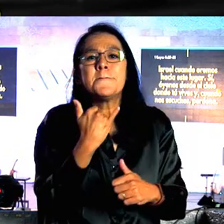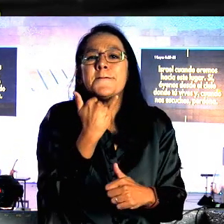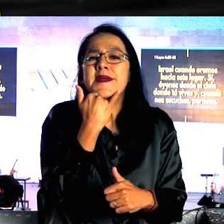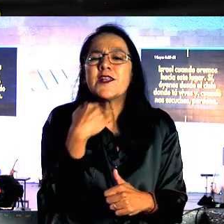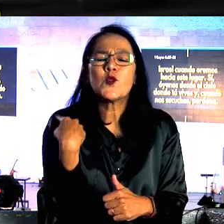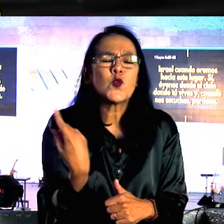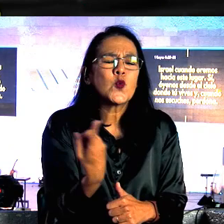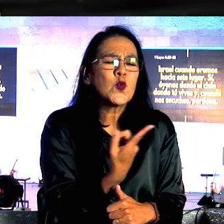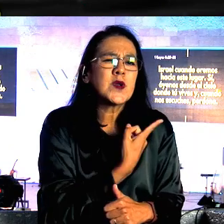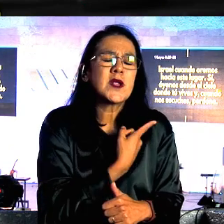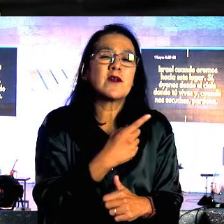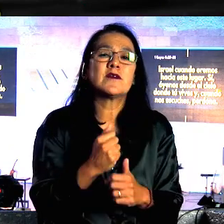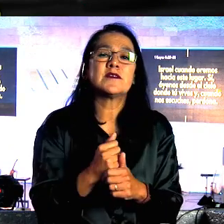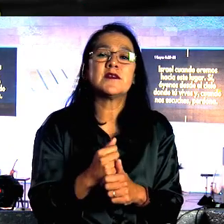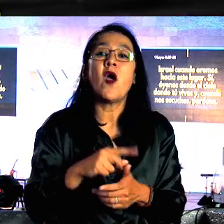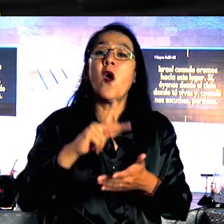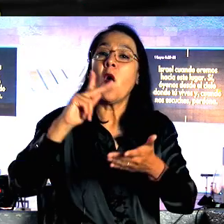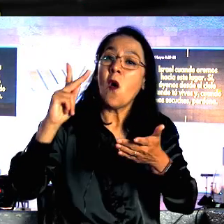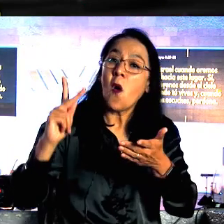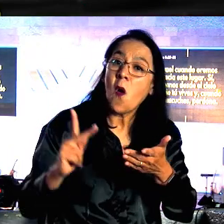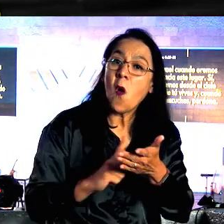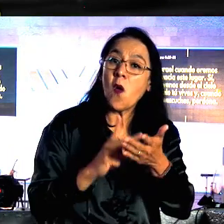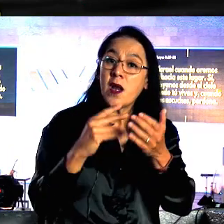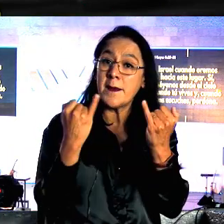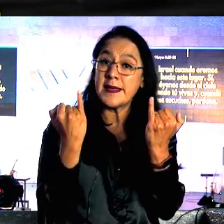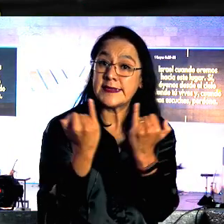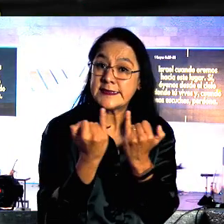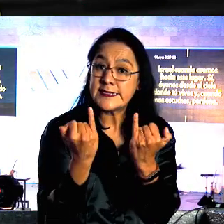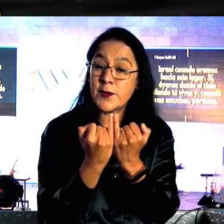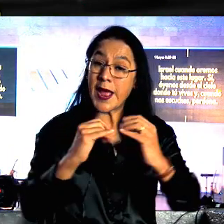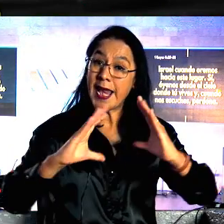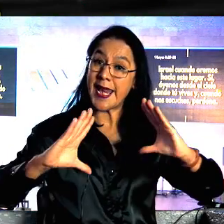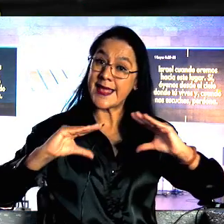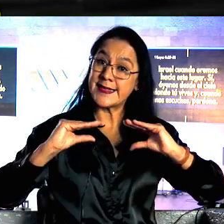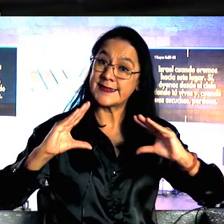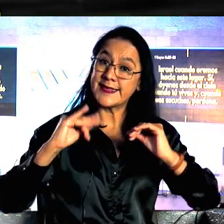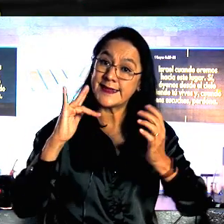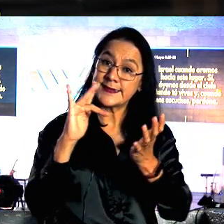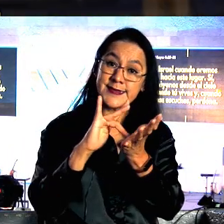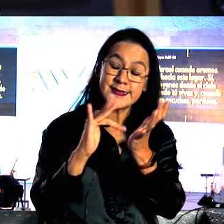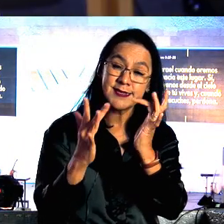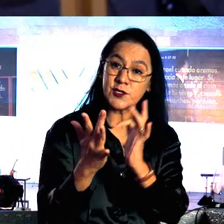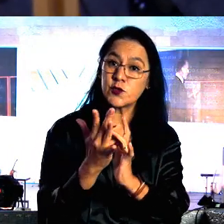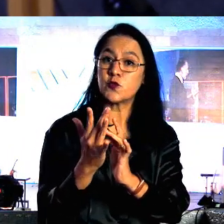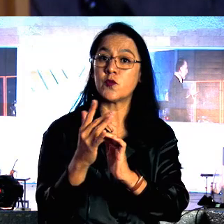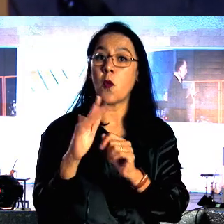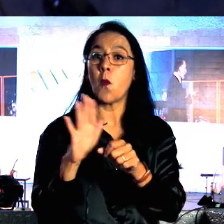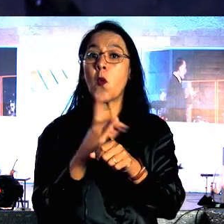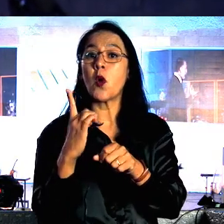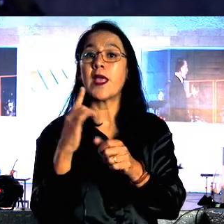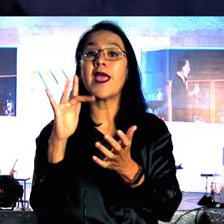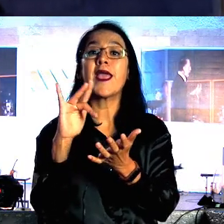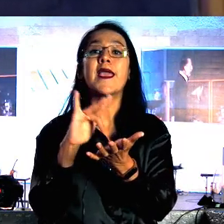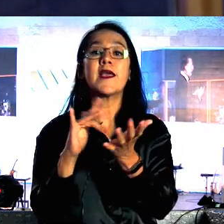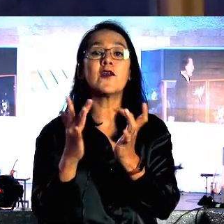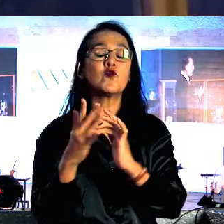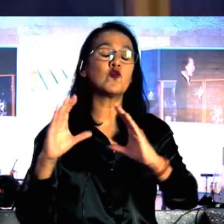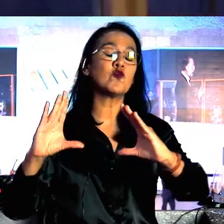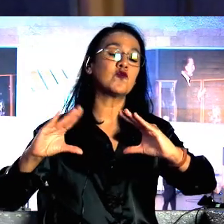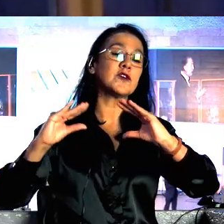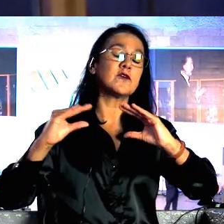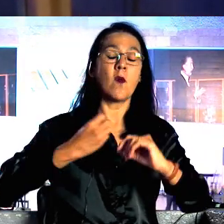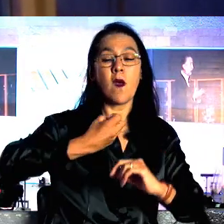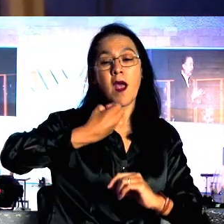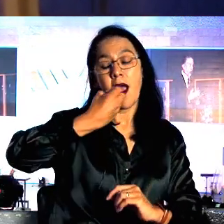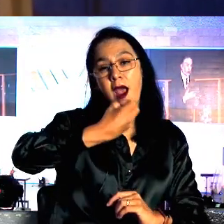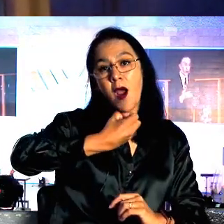Y otra vez va en línea con lo que Jesús enseña. Porque Jesús en la oración o el modelo de oración que nos